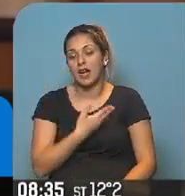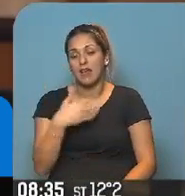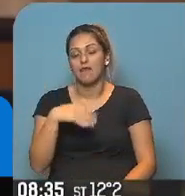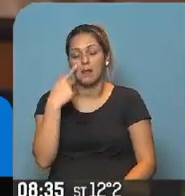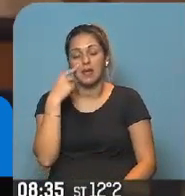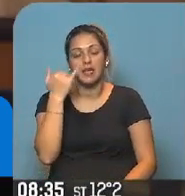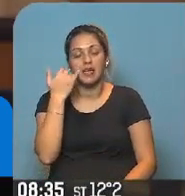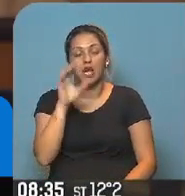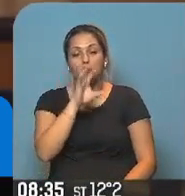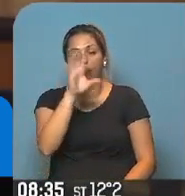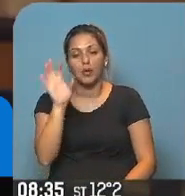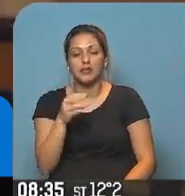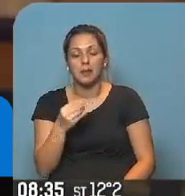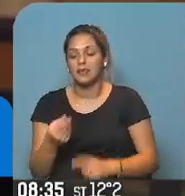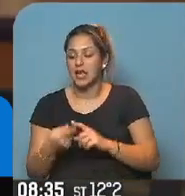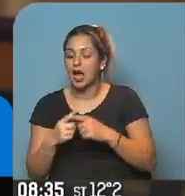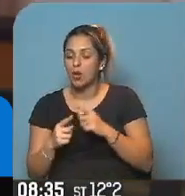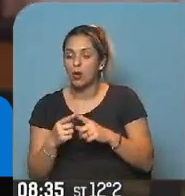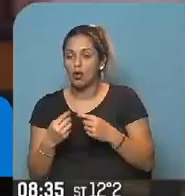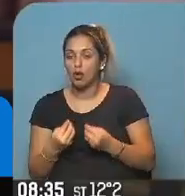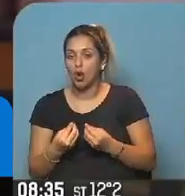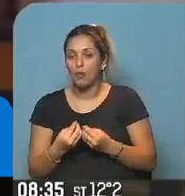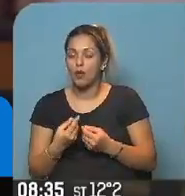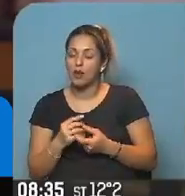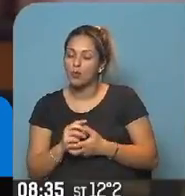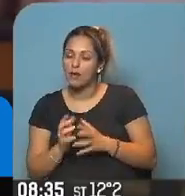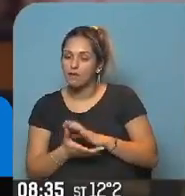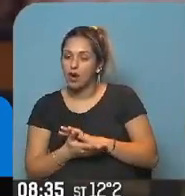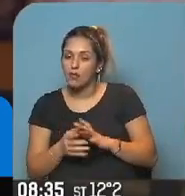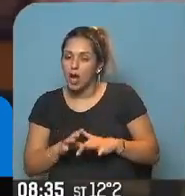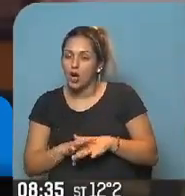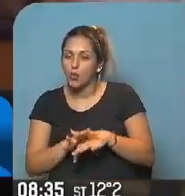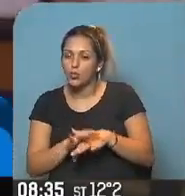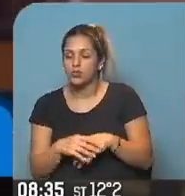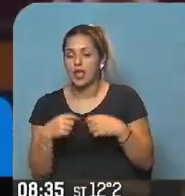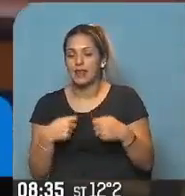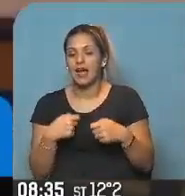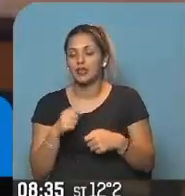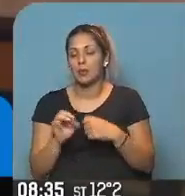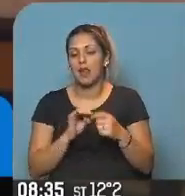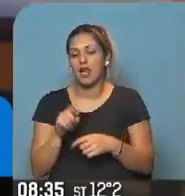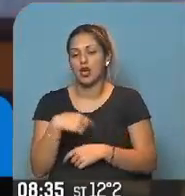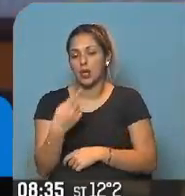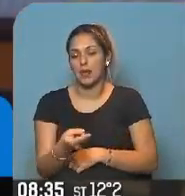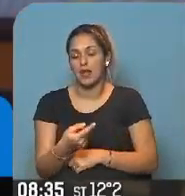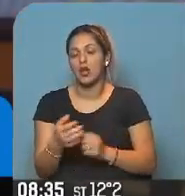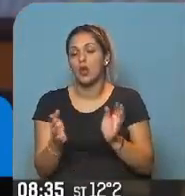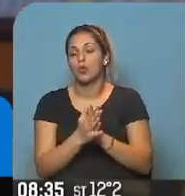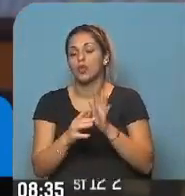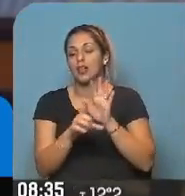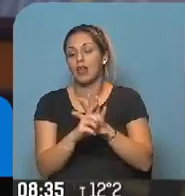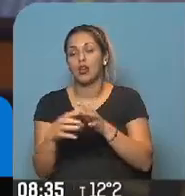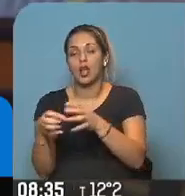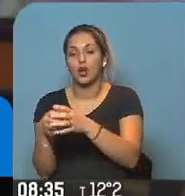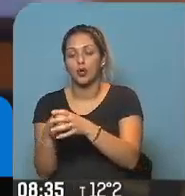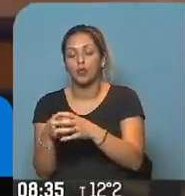provincias para acordar los términos de alguna manera, un ajuste de gasto para el año próximo y con los legisladores de la oposición